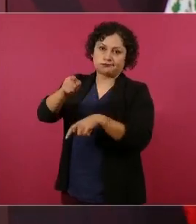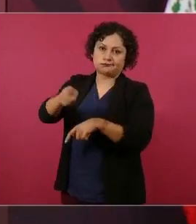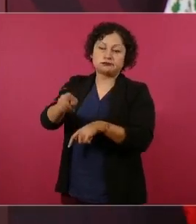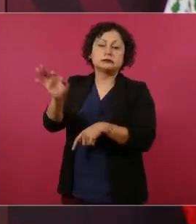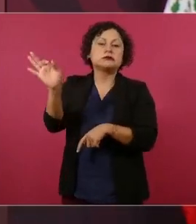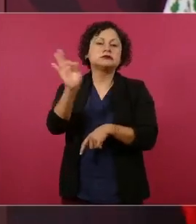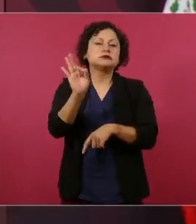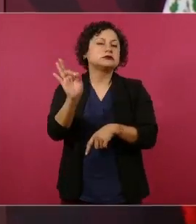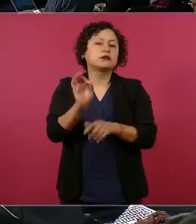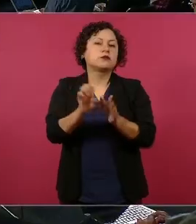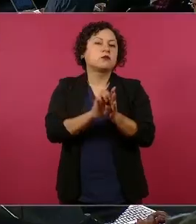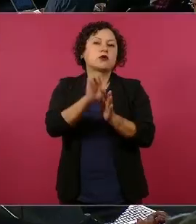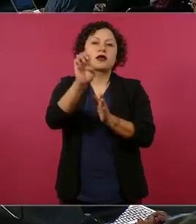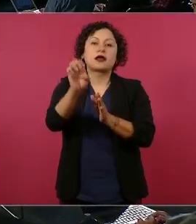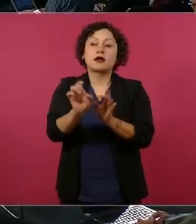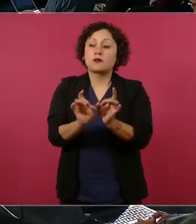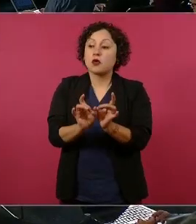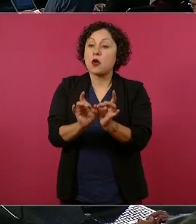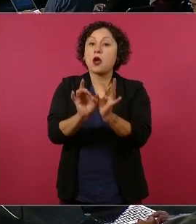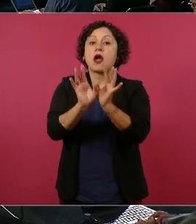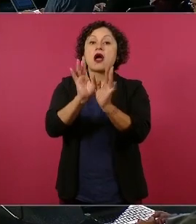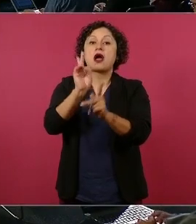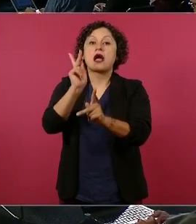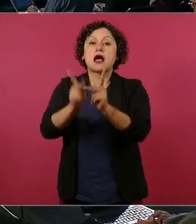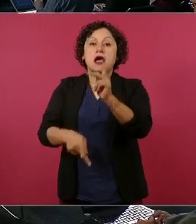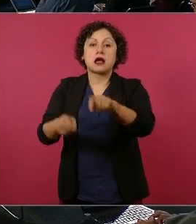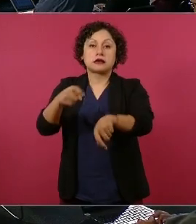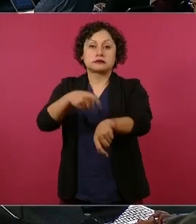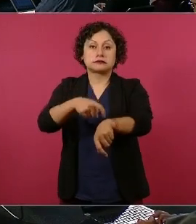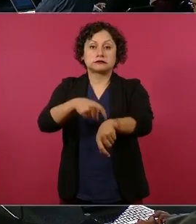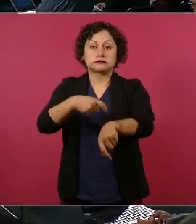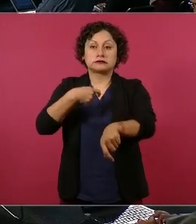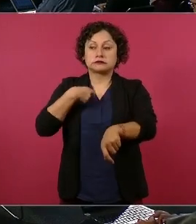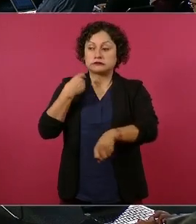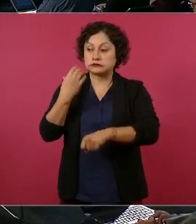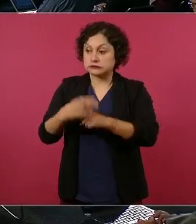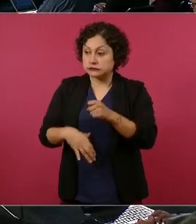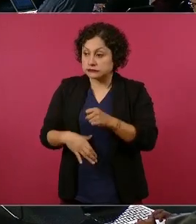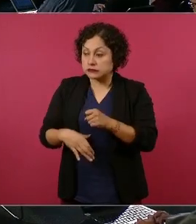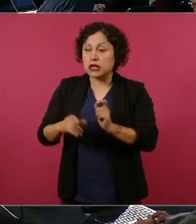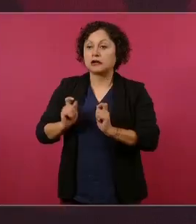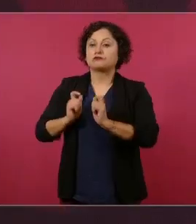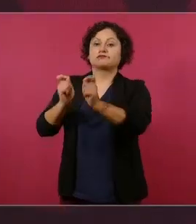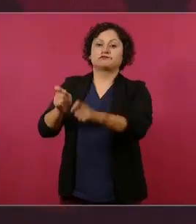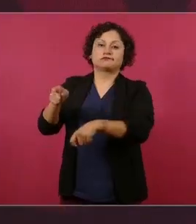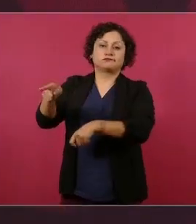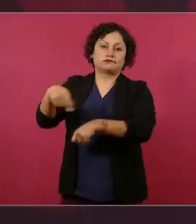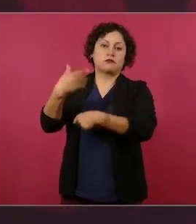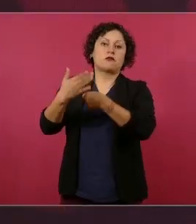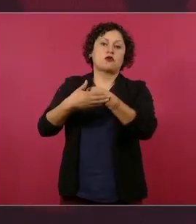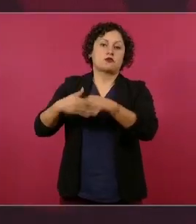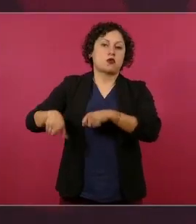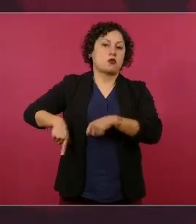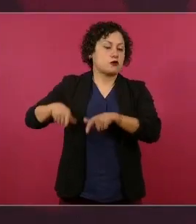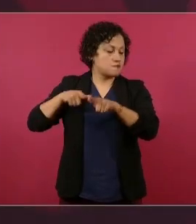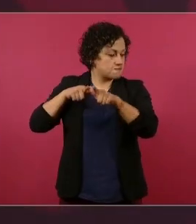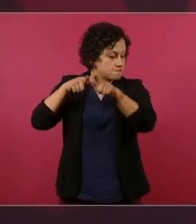avancemos, el próximo gobierno va a darle